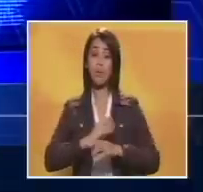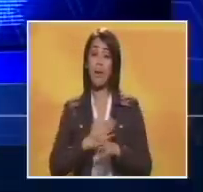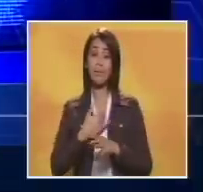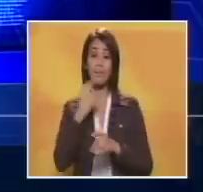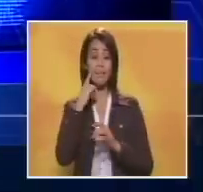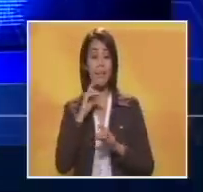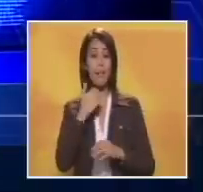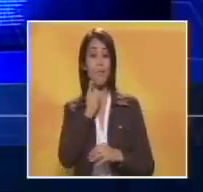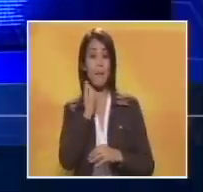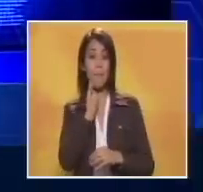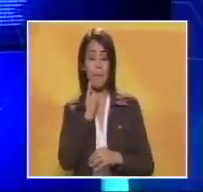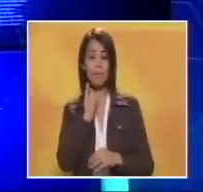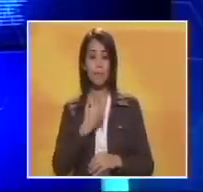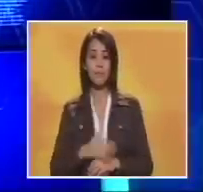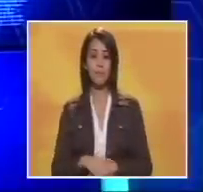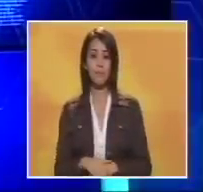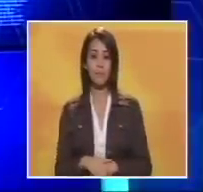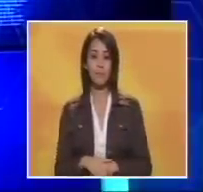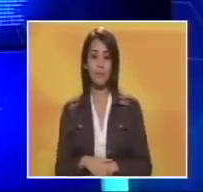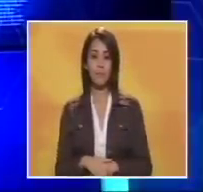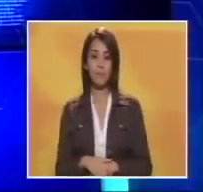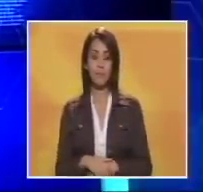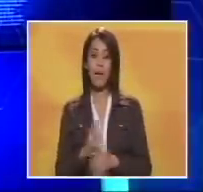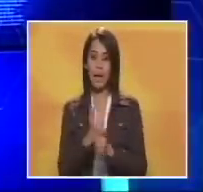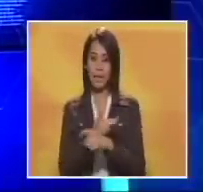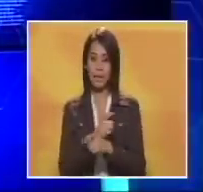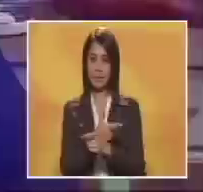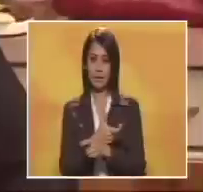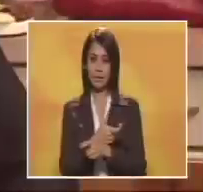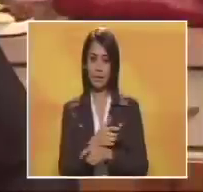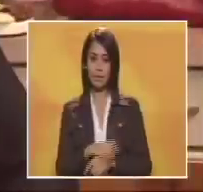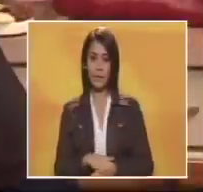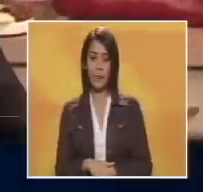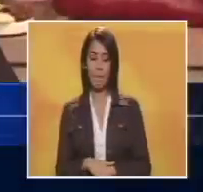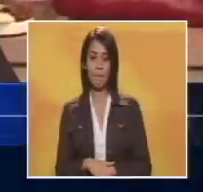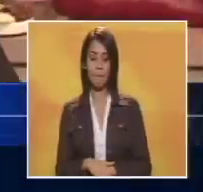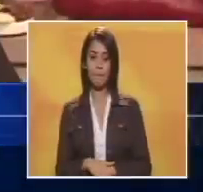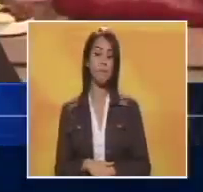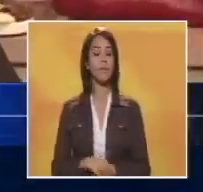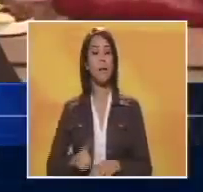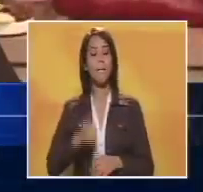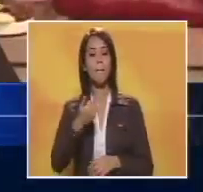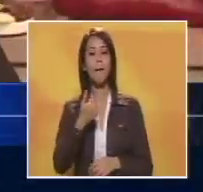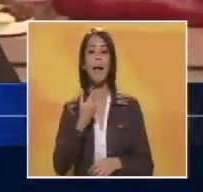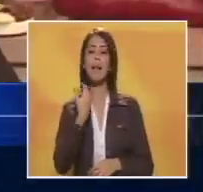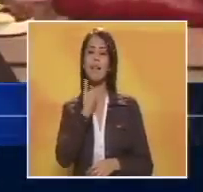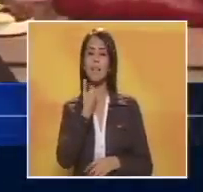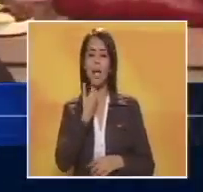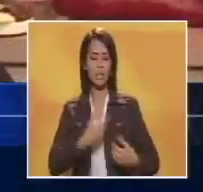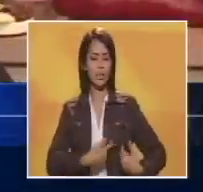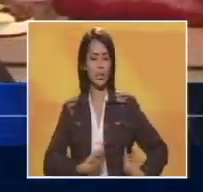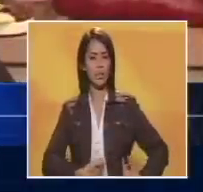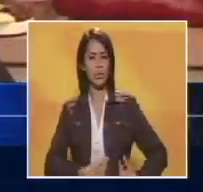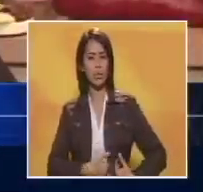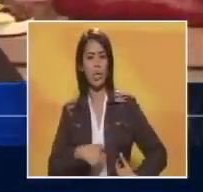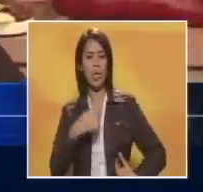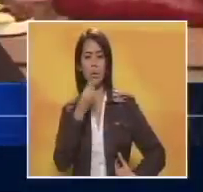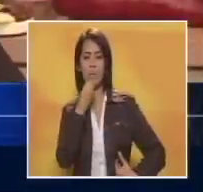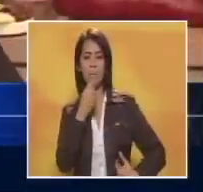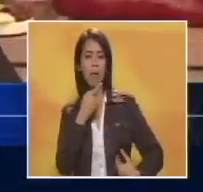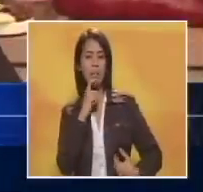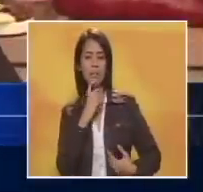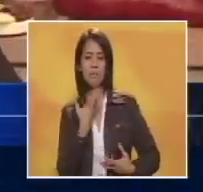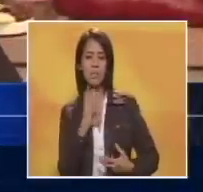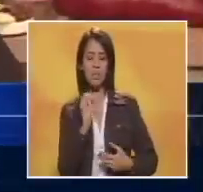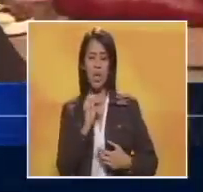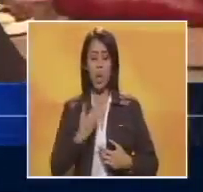a padecer en cualquier momento de algún tipo de cáncer. Aumenta el riesgo de cáncer de páncreas, de cáncer de riñones, de cáncer